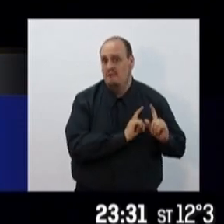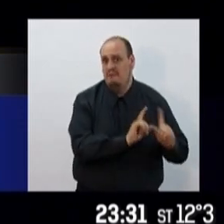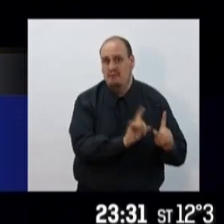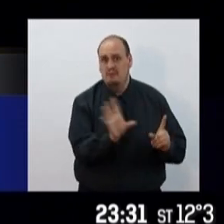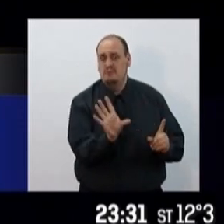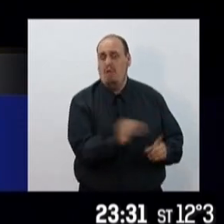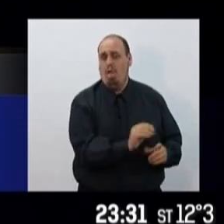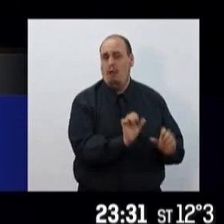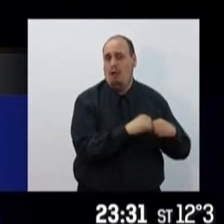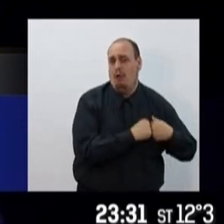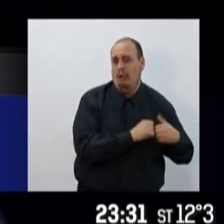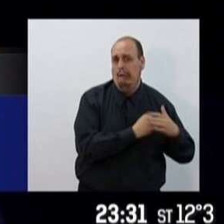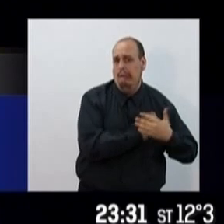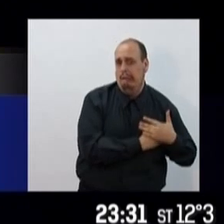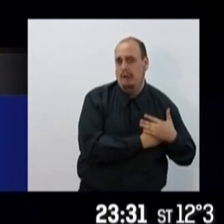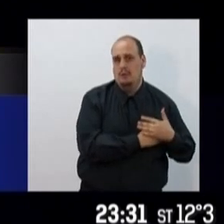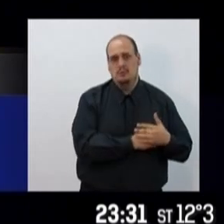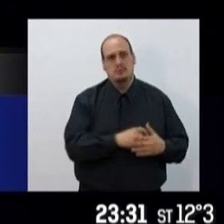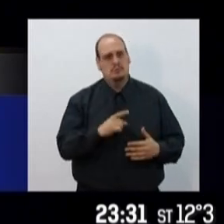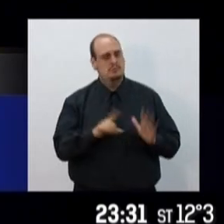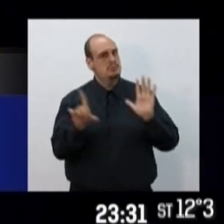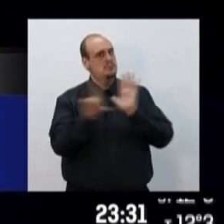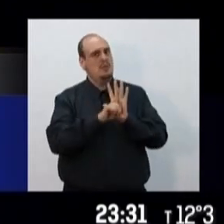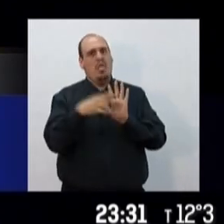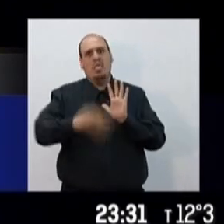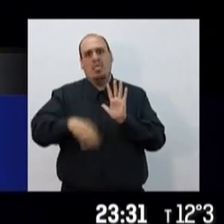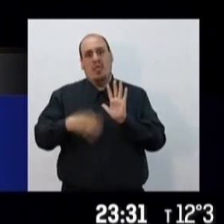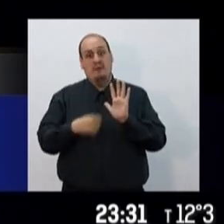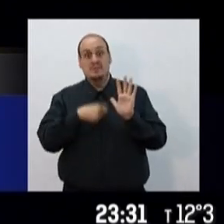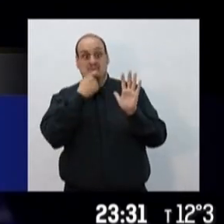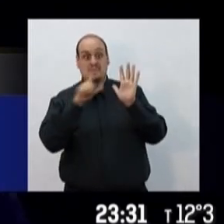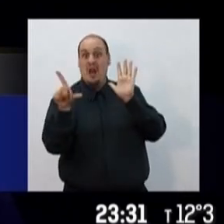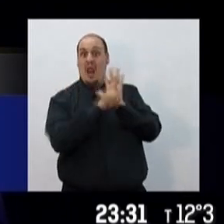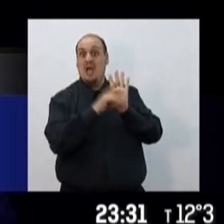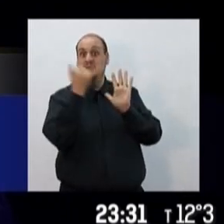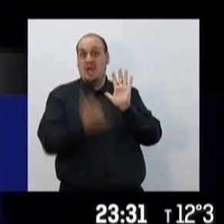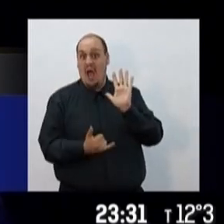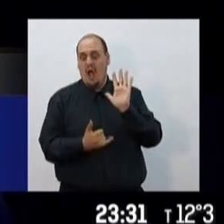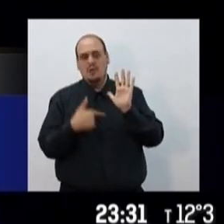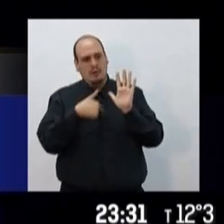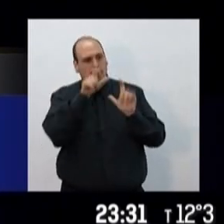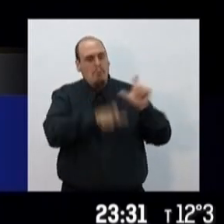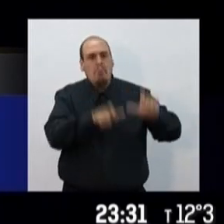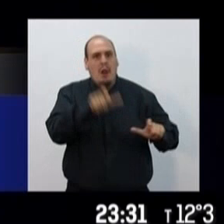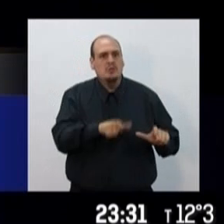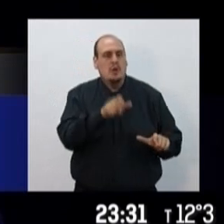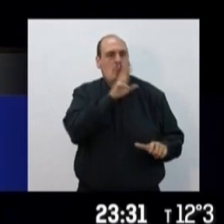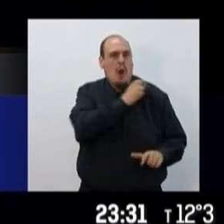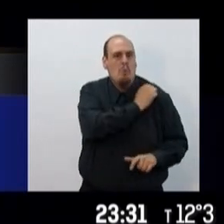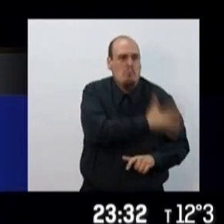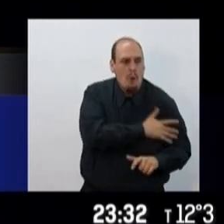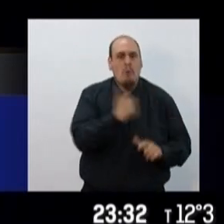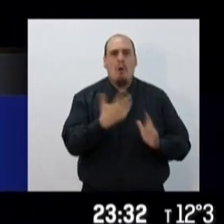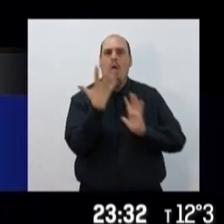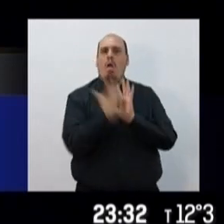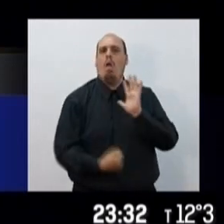clandestino. Hay que tender a la legalización, porque con la legalización le vamos a dar oportunidad a las mujeres pobres que hagan